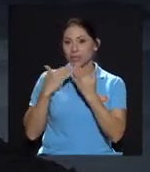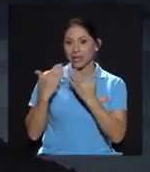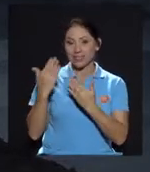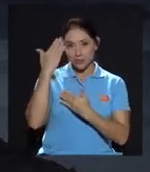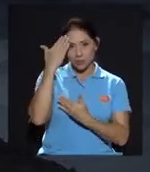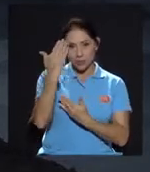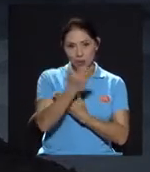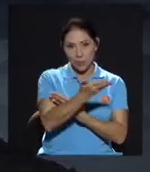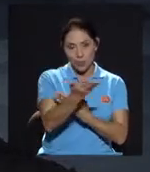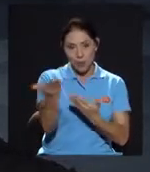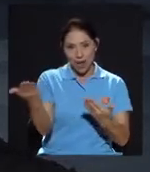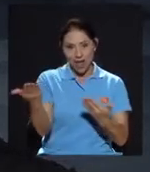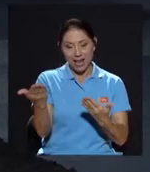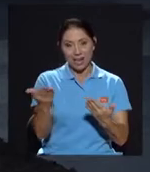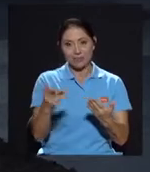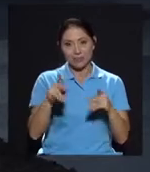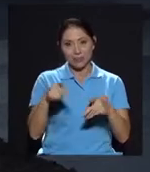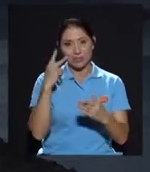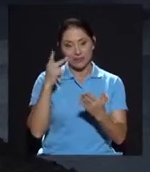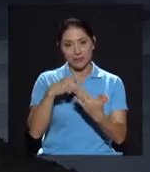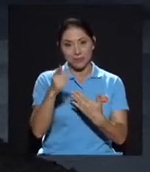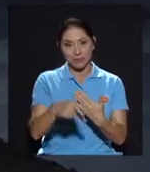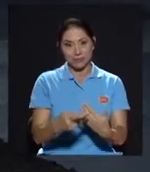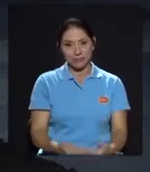a los televidentes